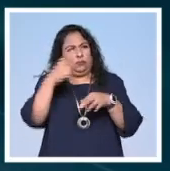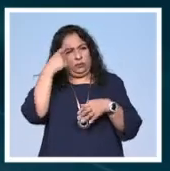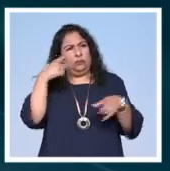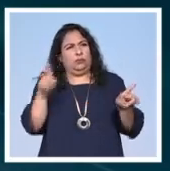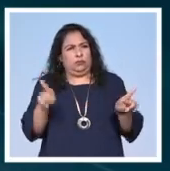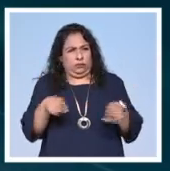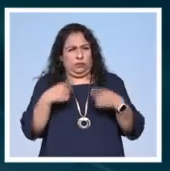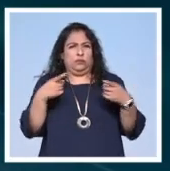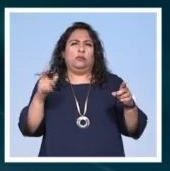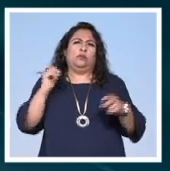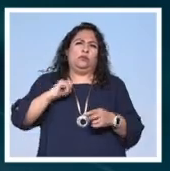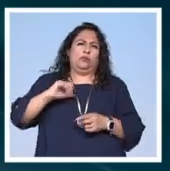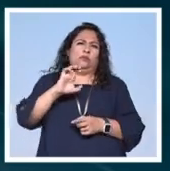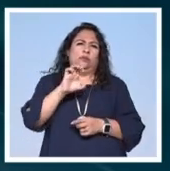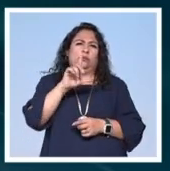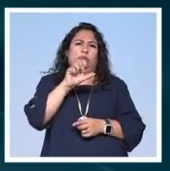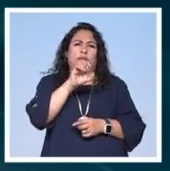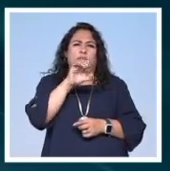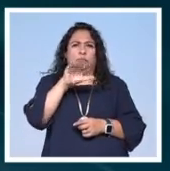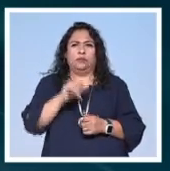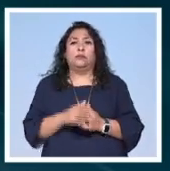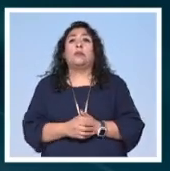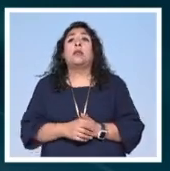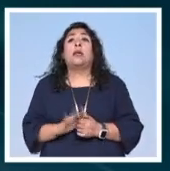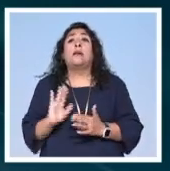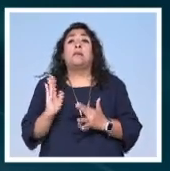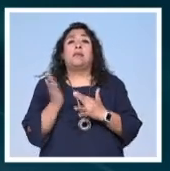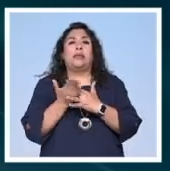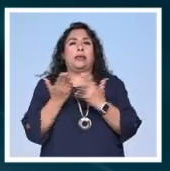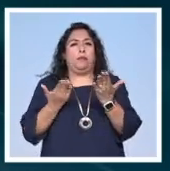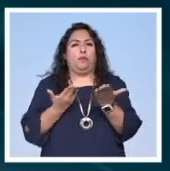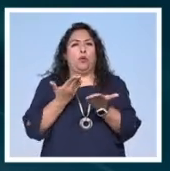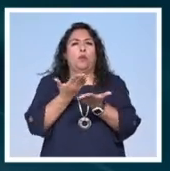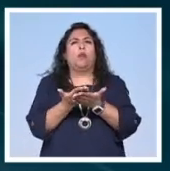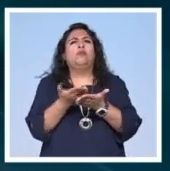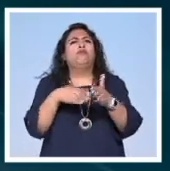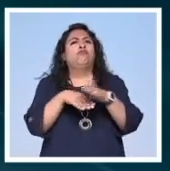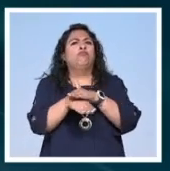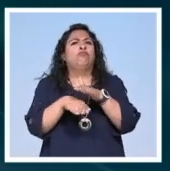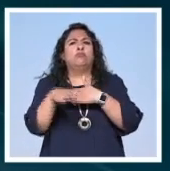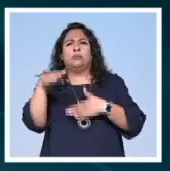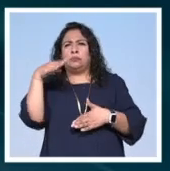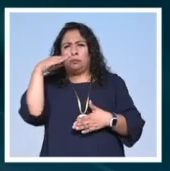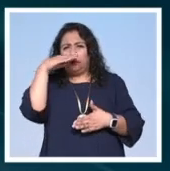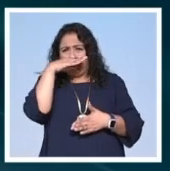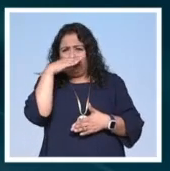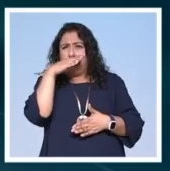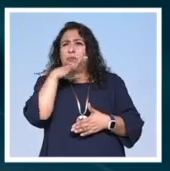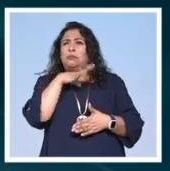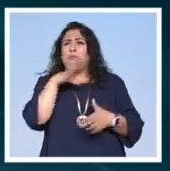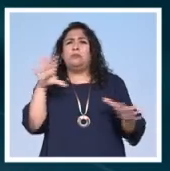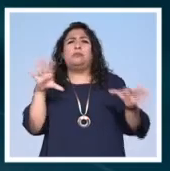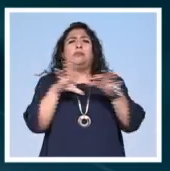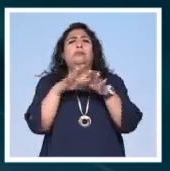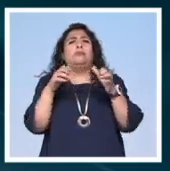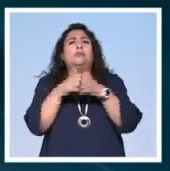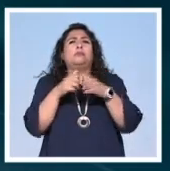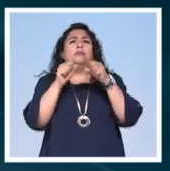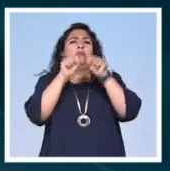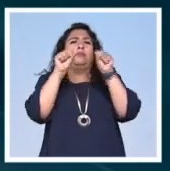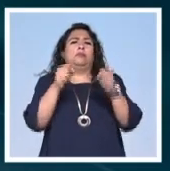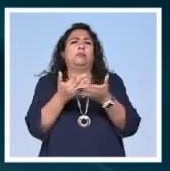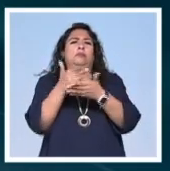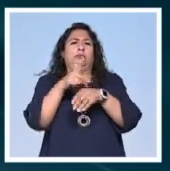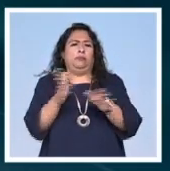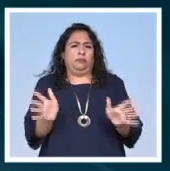música y clásica la mitad de sus propuestas han sido de acceso gratuito se establecieron vínculos con el Sistema Nacional de